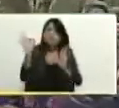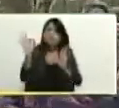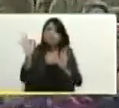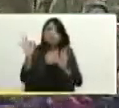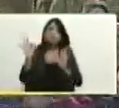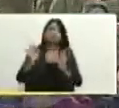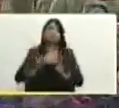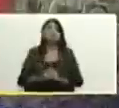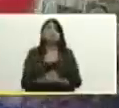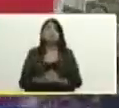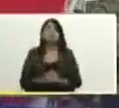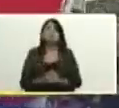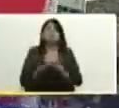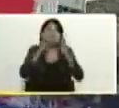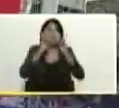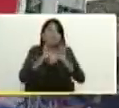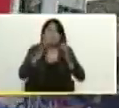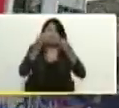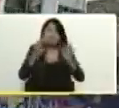proceso impecable,